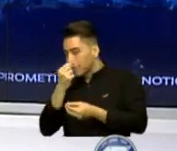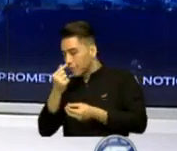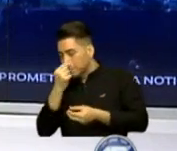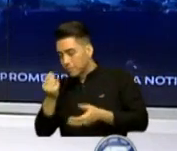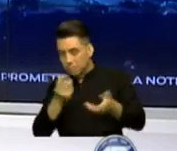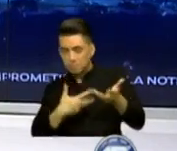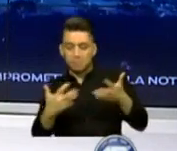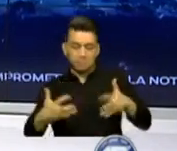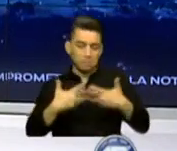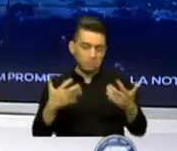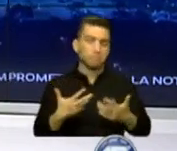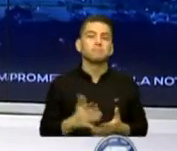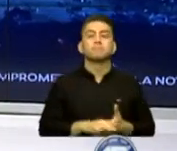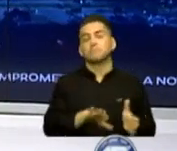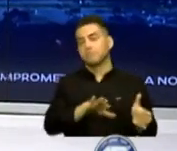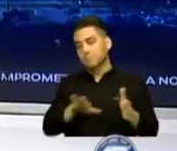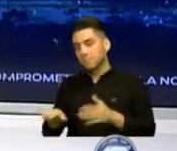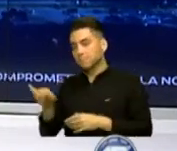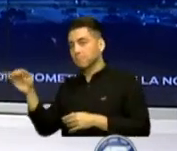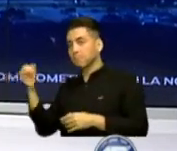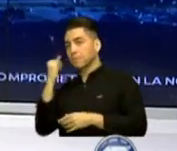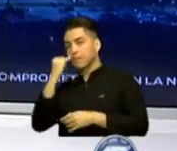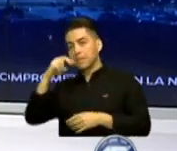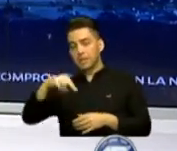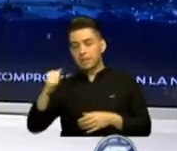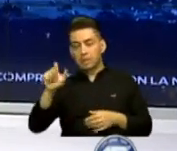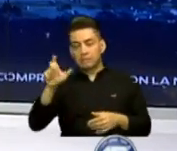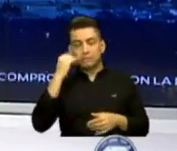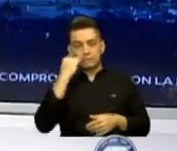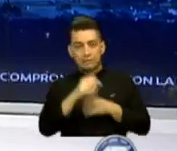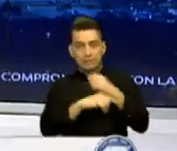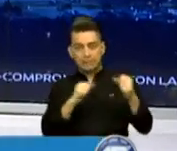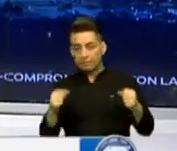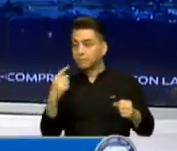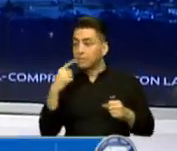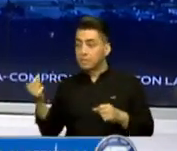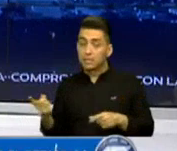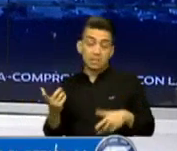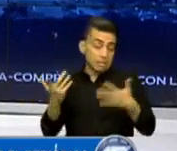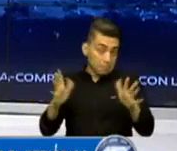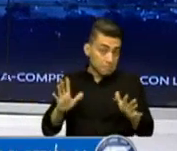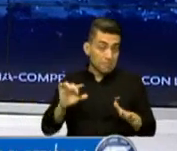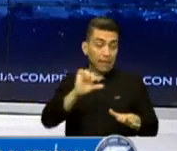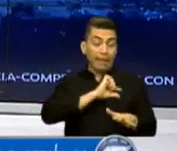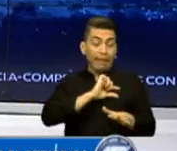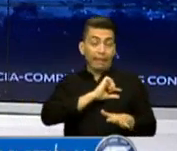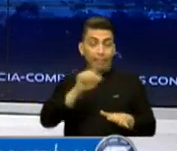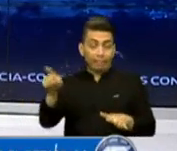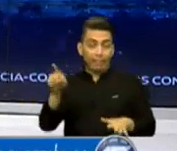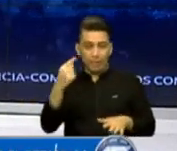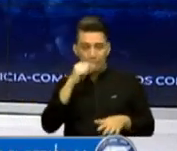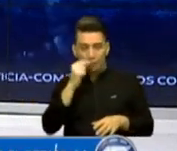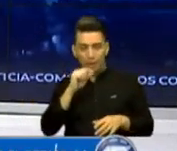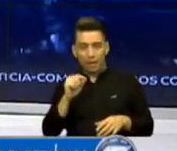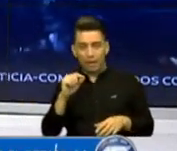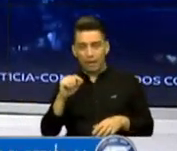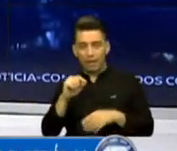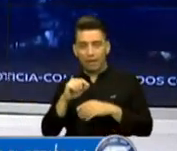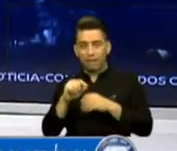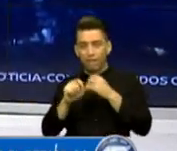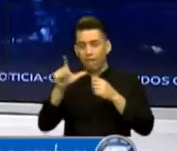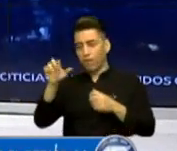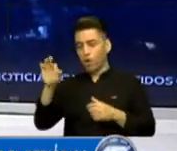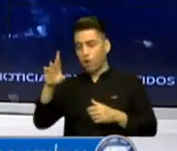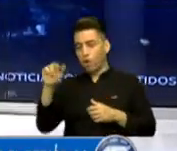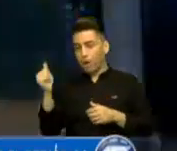s se establecerá si la gerente financiera de el periódico realmente amerita continuar hospitalizada